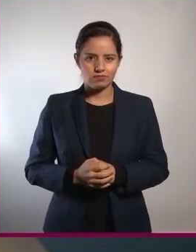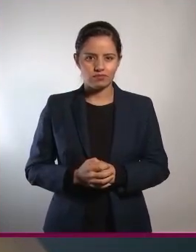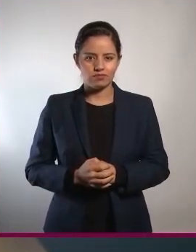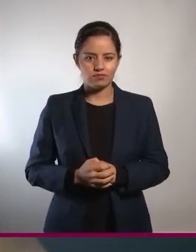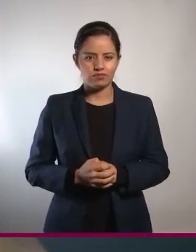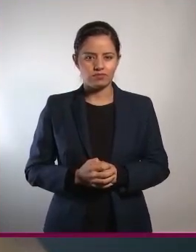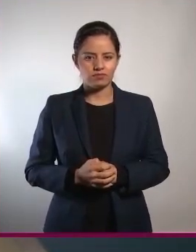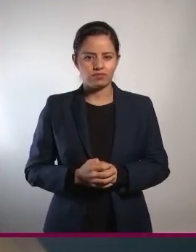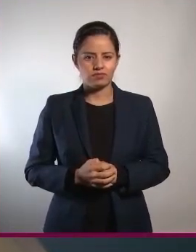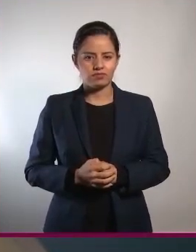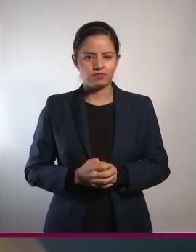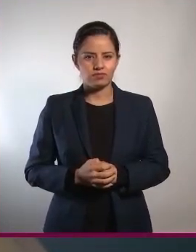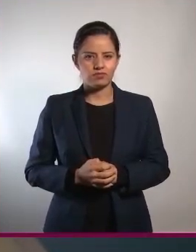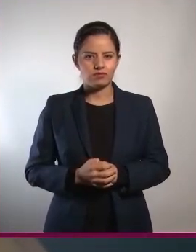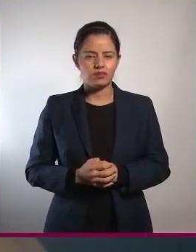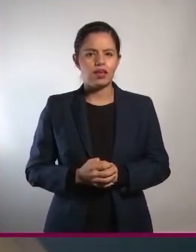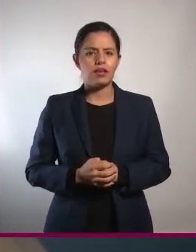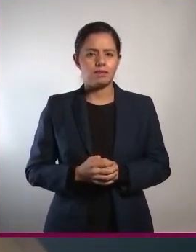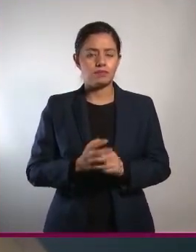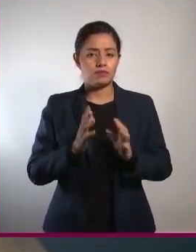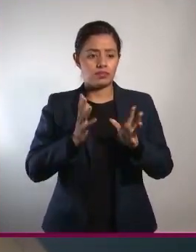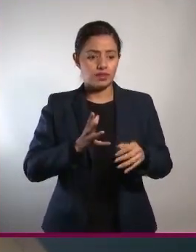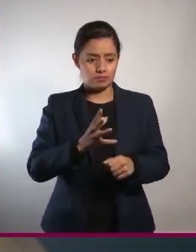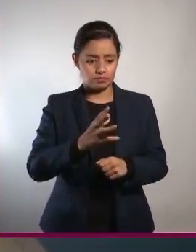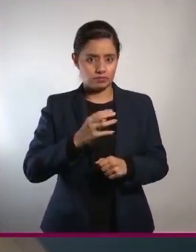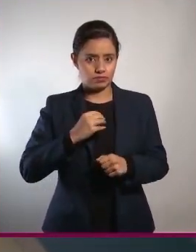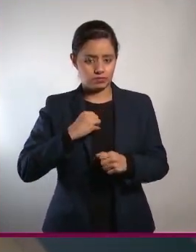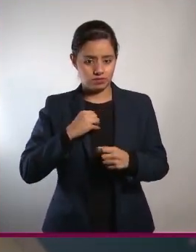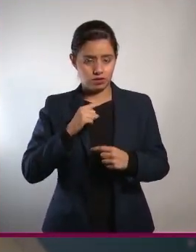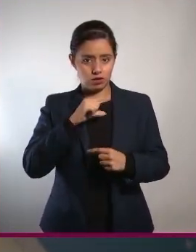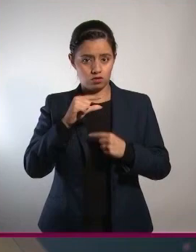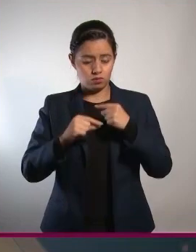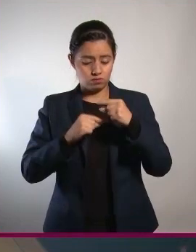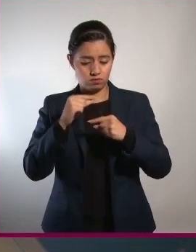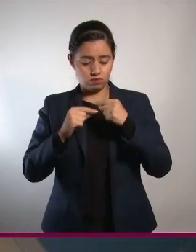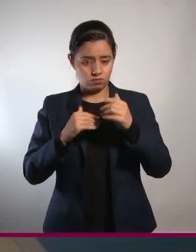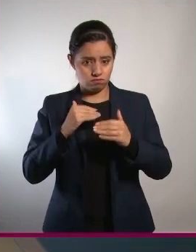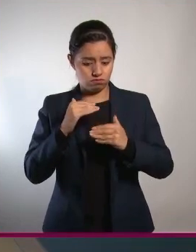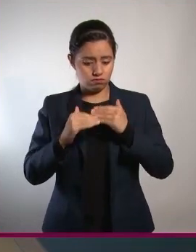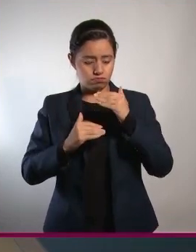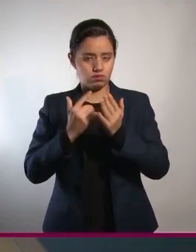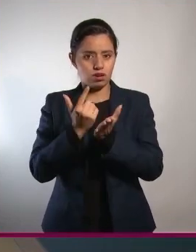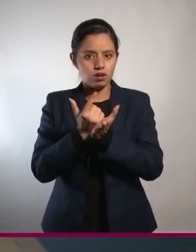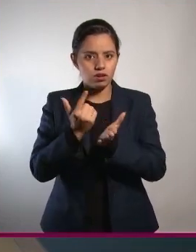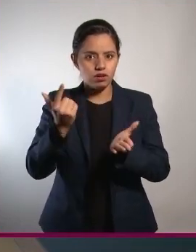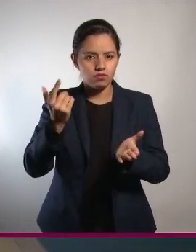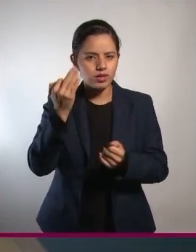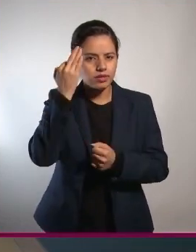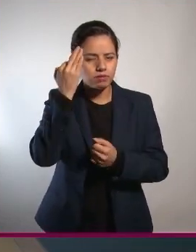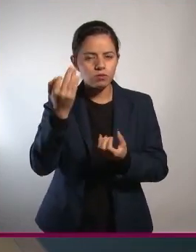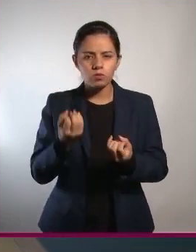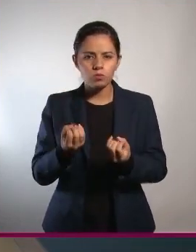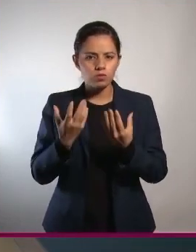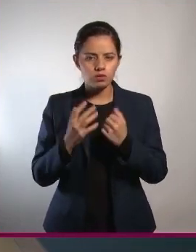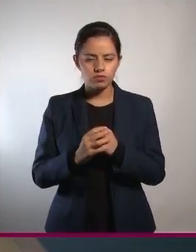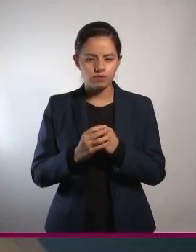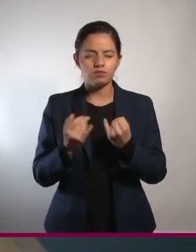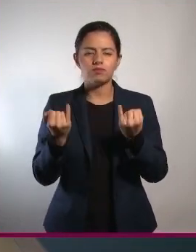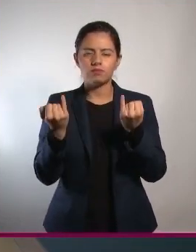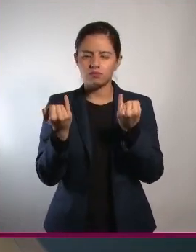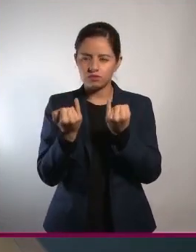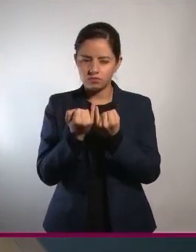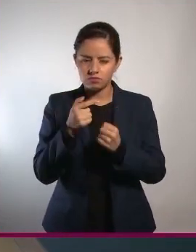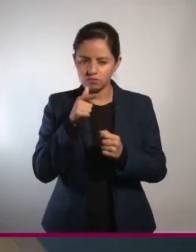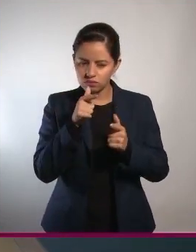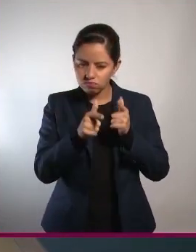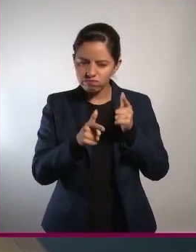¿Cuál es el tiempo que tarda para progresar hacia una situación de gravedad? Así como también identificar a